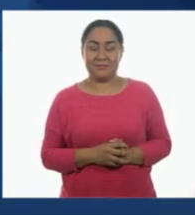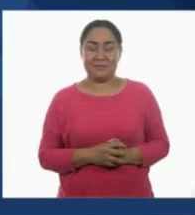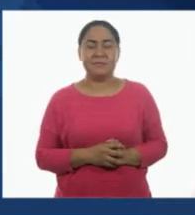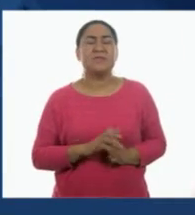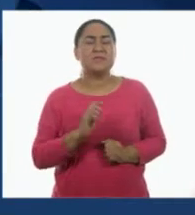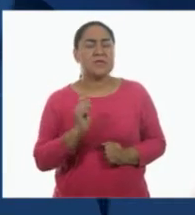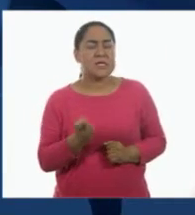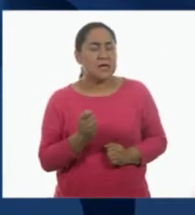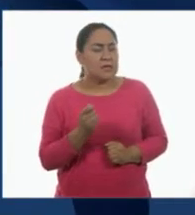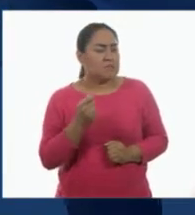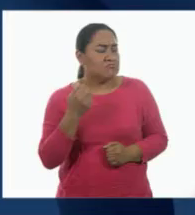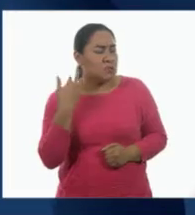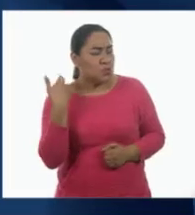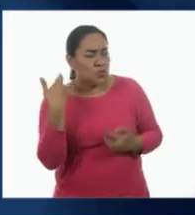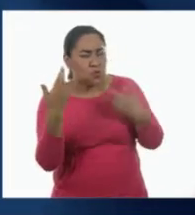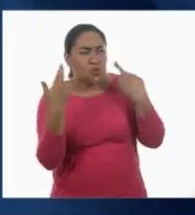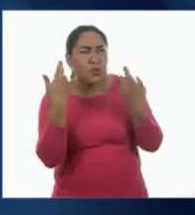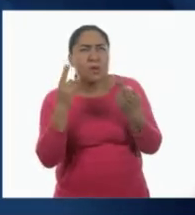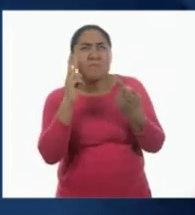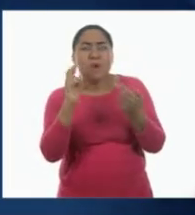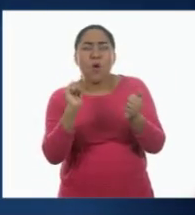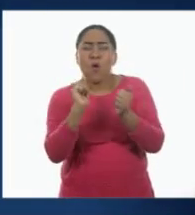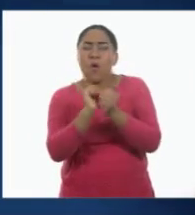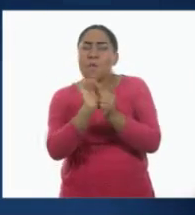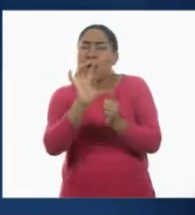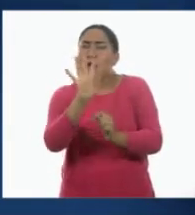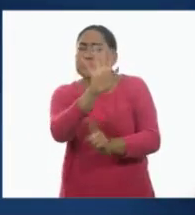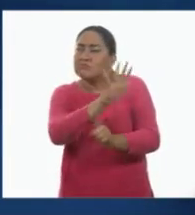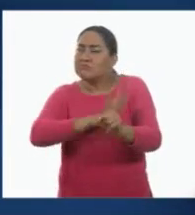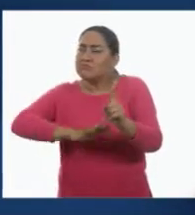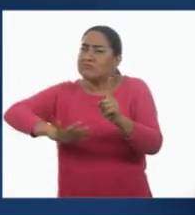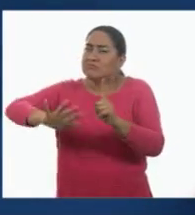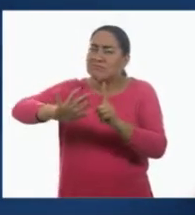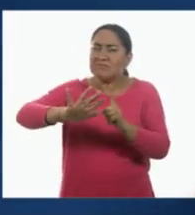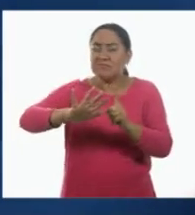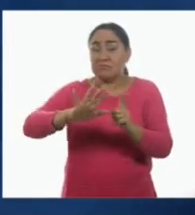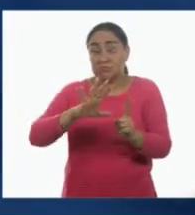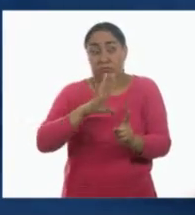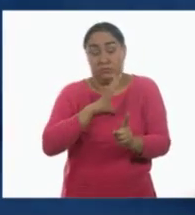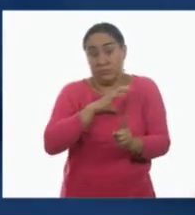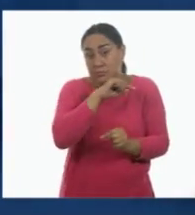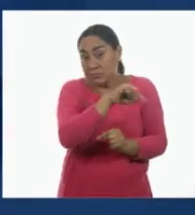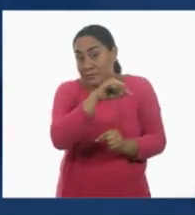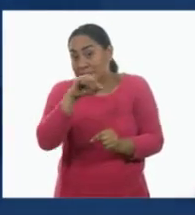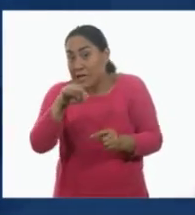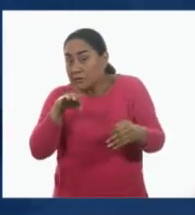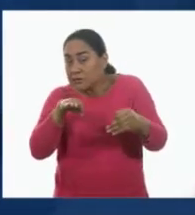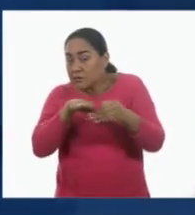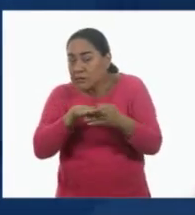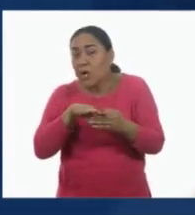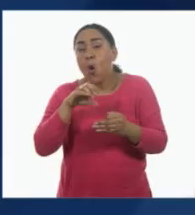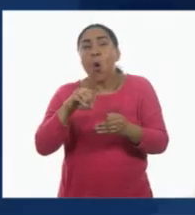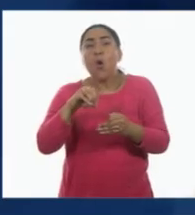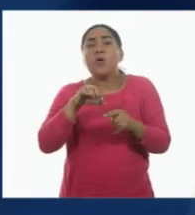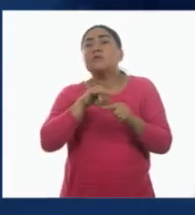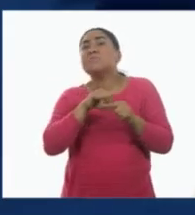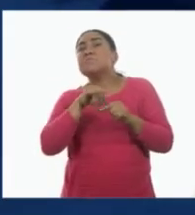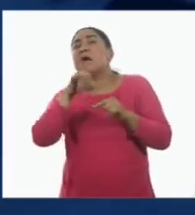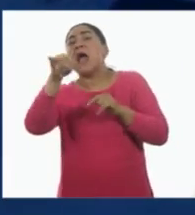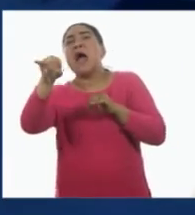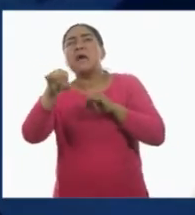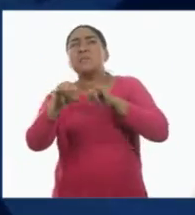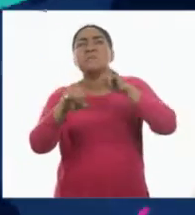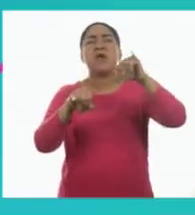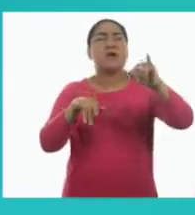Escuchar es como ver un paisaje, objetos que están cerca y otros que están lejos.